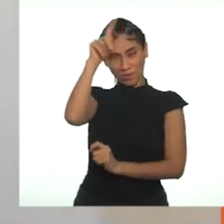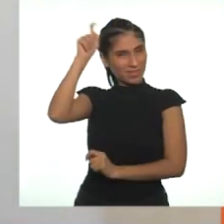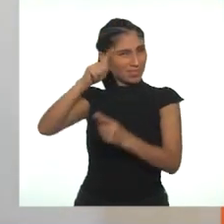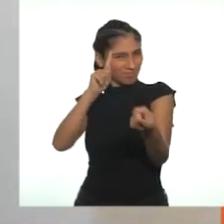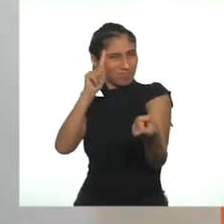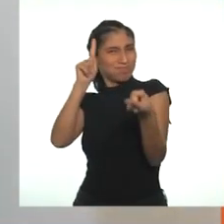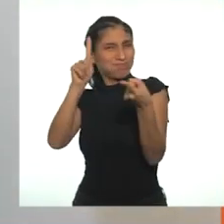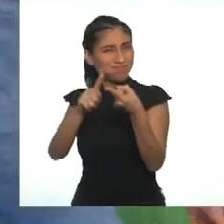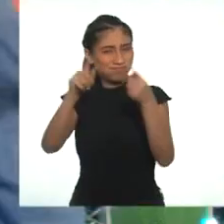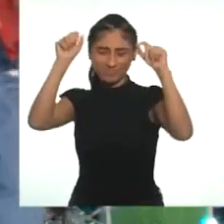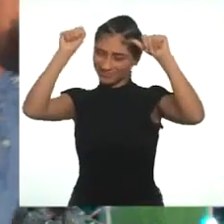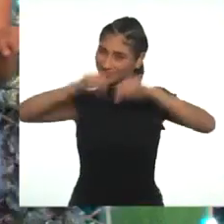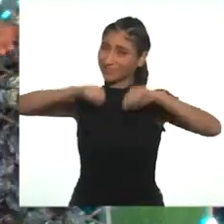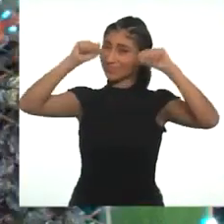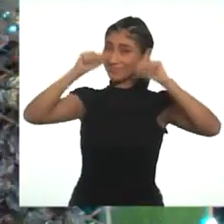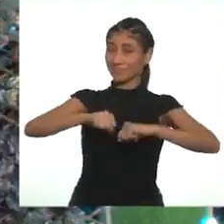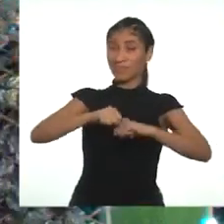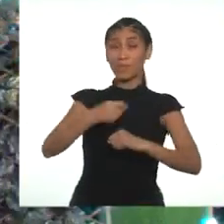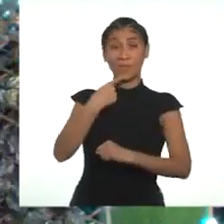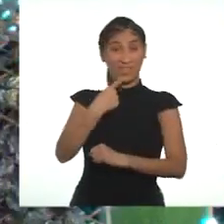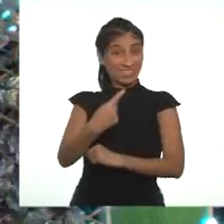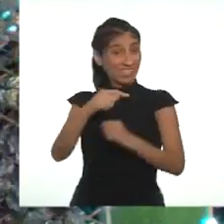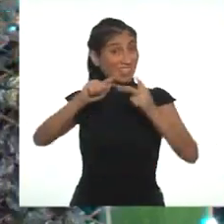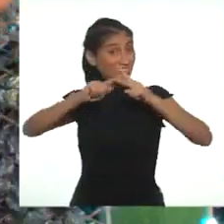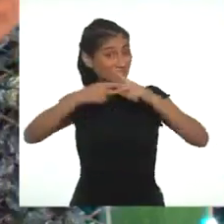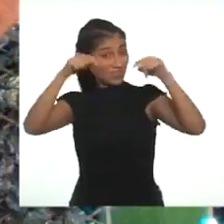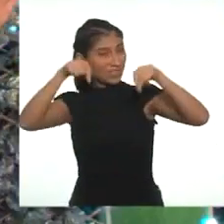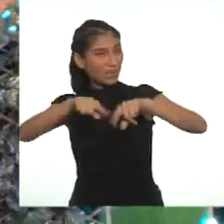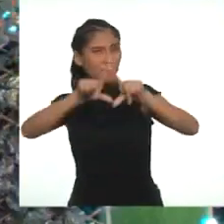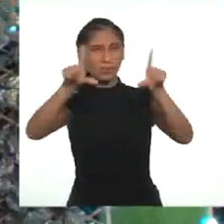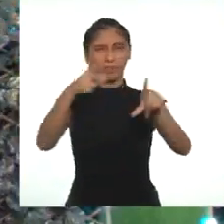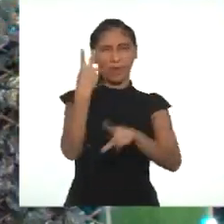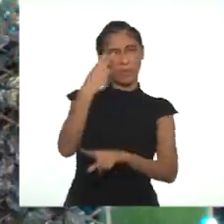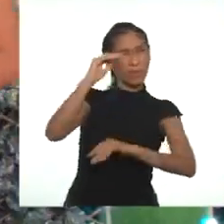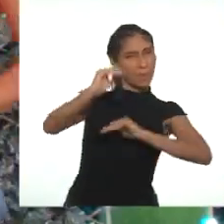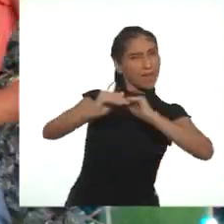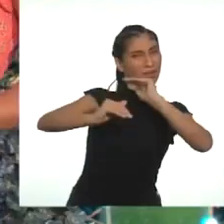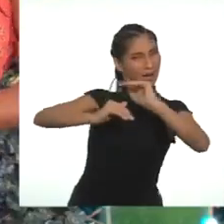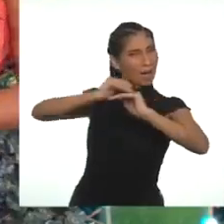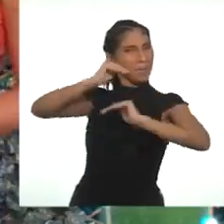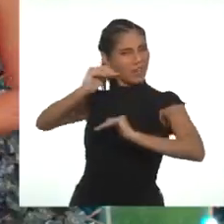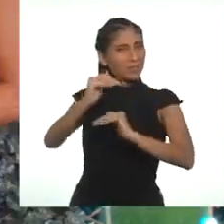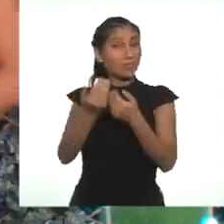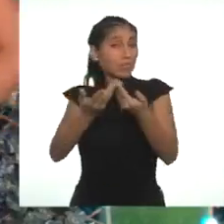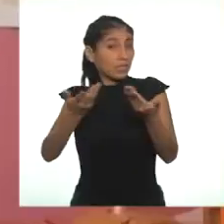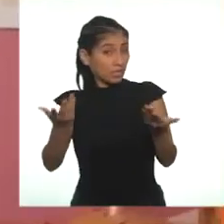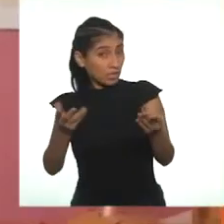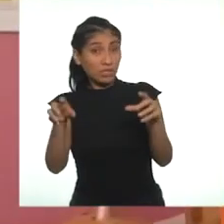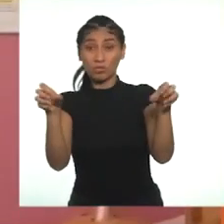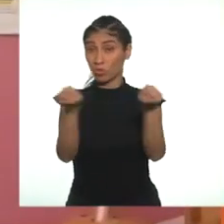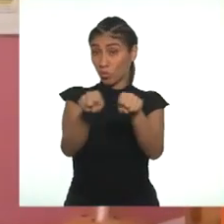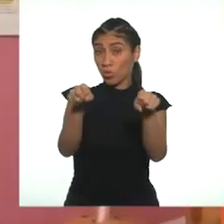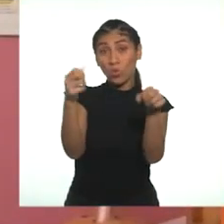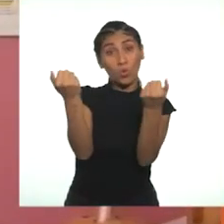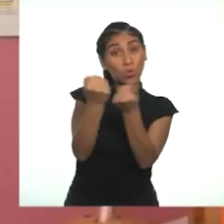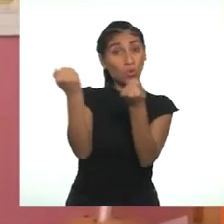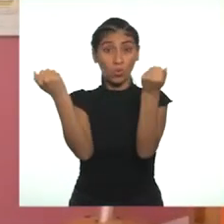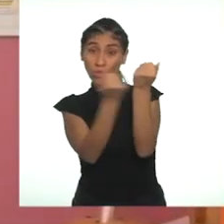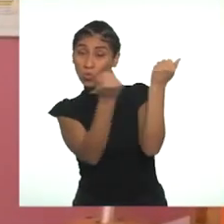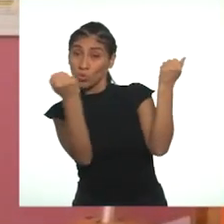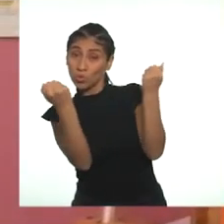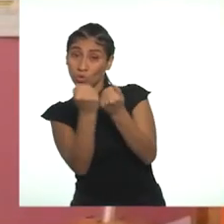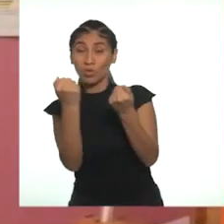y peruanas. Cierto, Edwin. Como les dije al inicio del programa, vamos paso a paso. Y trabajando en